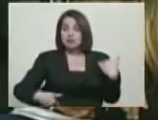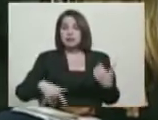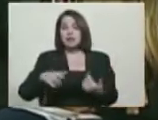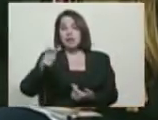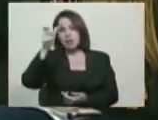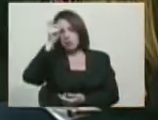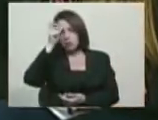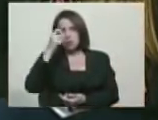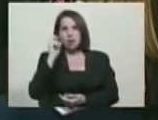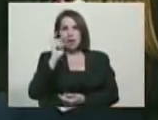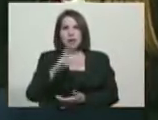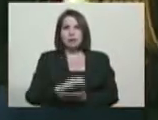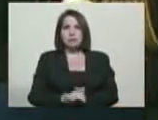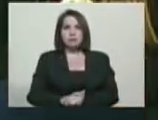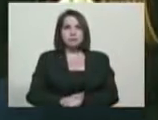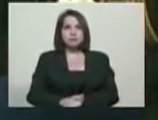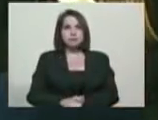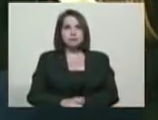TRT Javet.